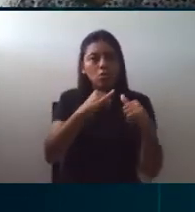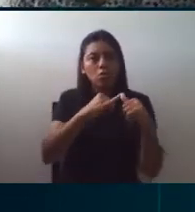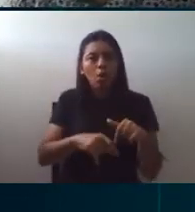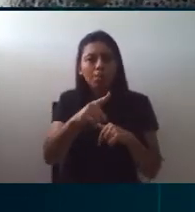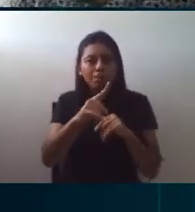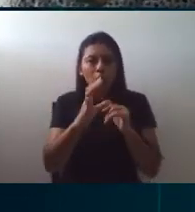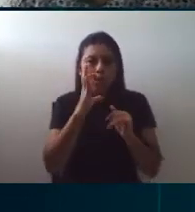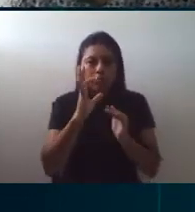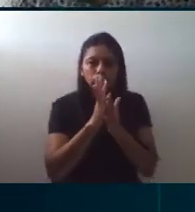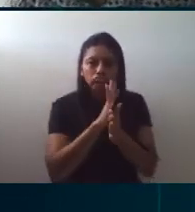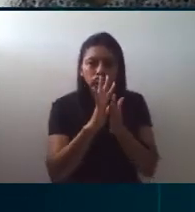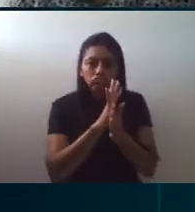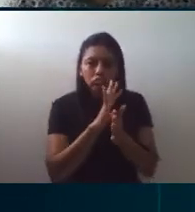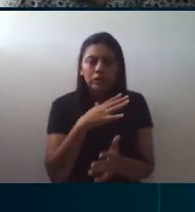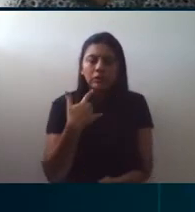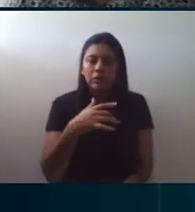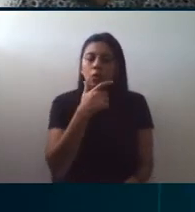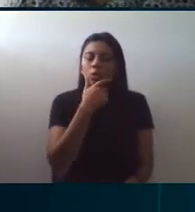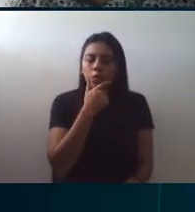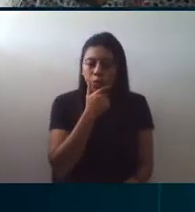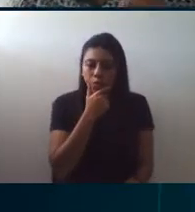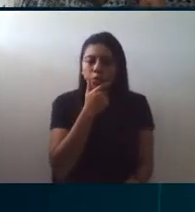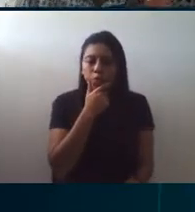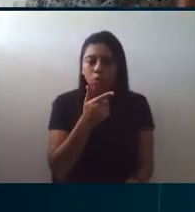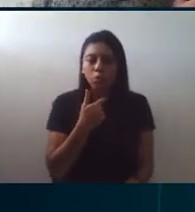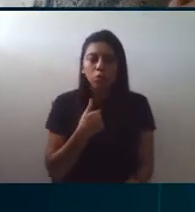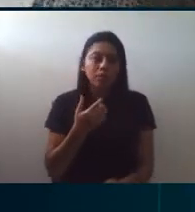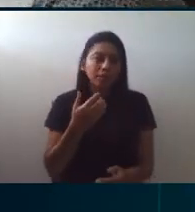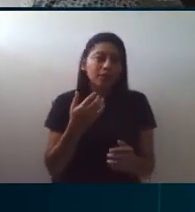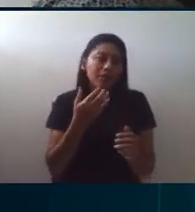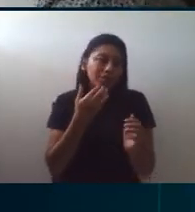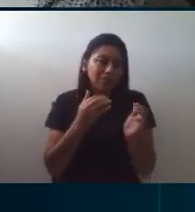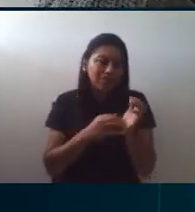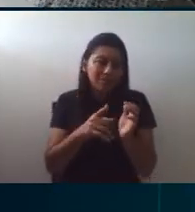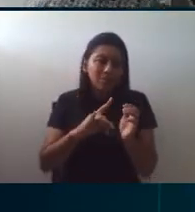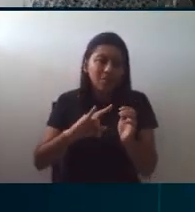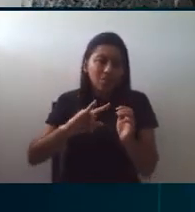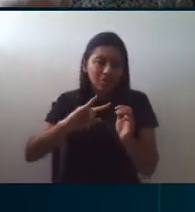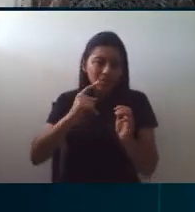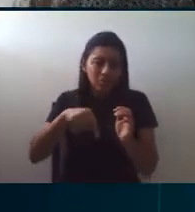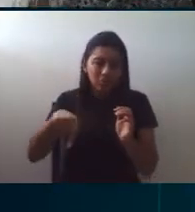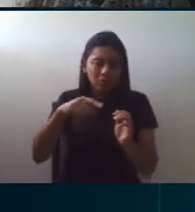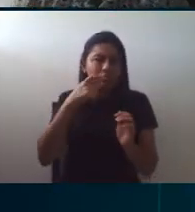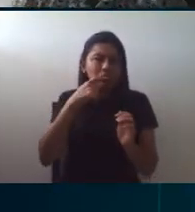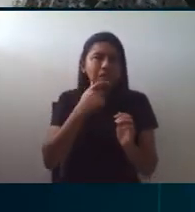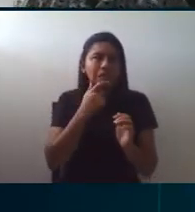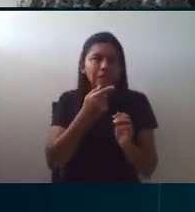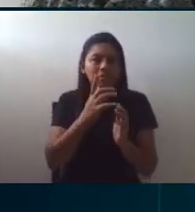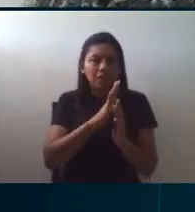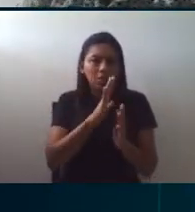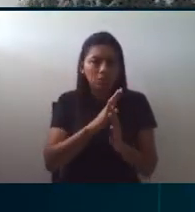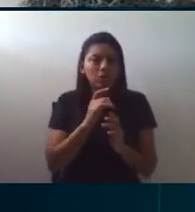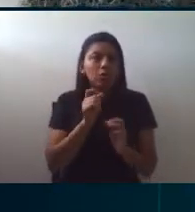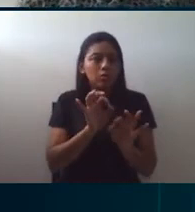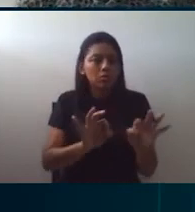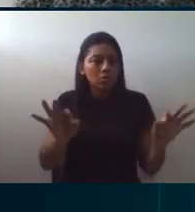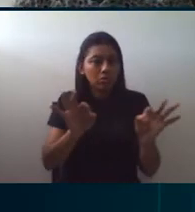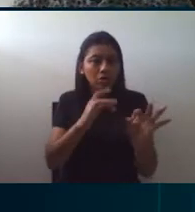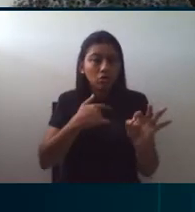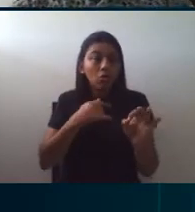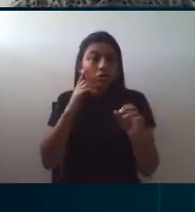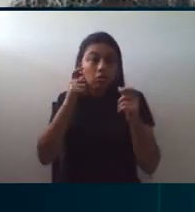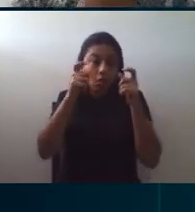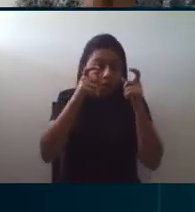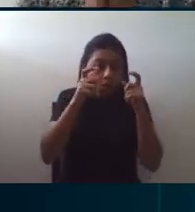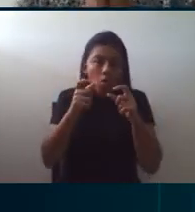le ocasionó un accidente, para que tenga cuidado. ¿Listo? Pues para que lleguen como una imagen de lo importante que puede ser la predicción o analítica de textos en la